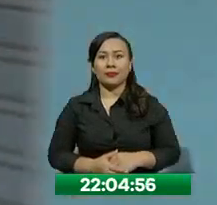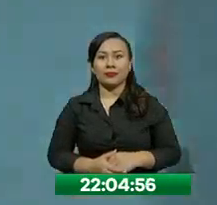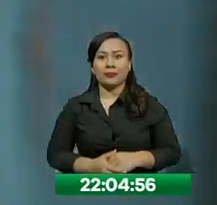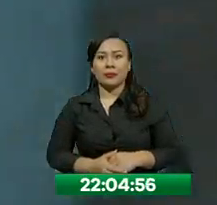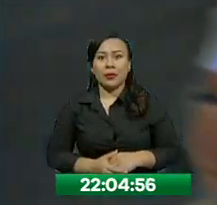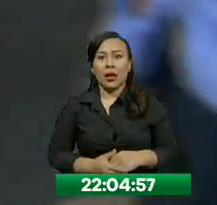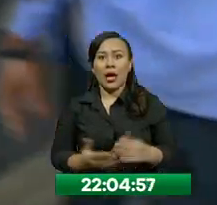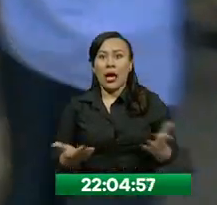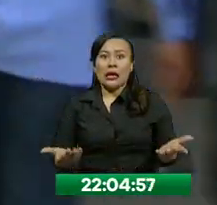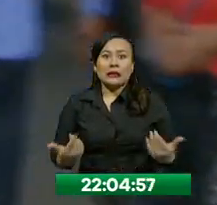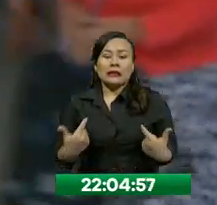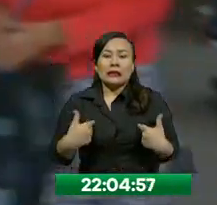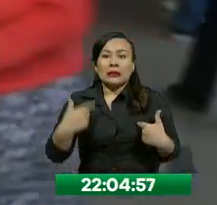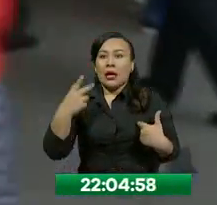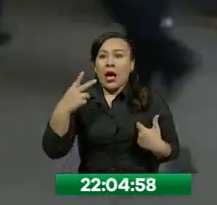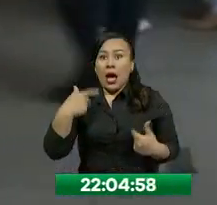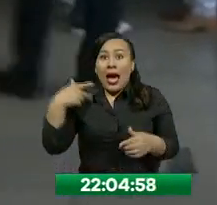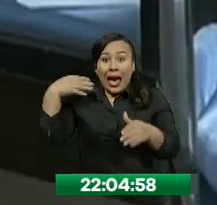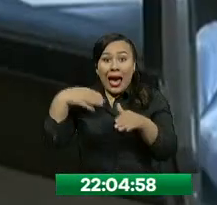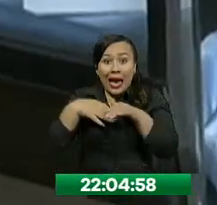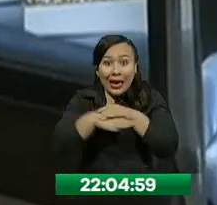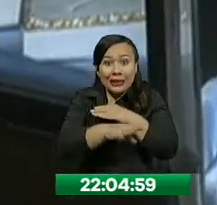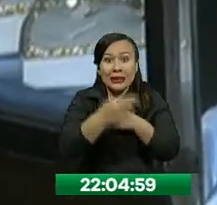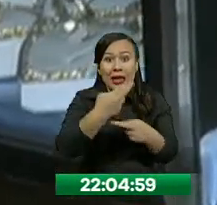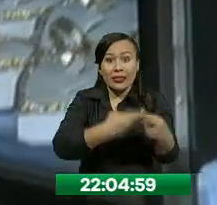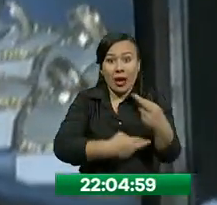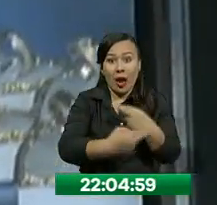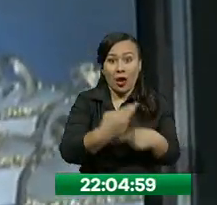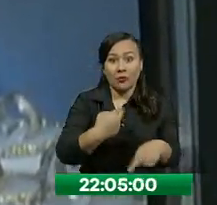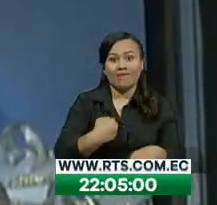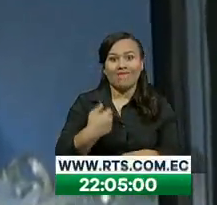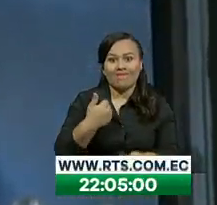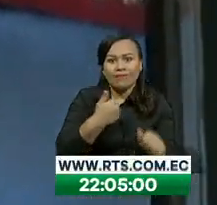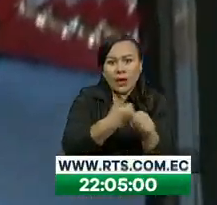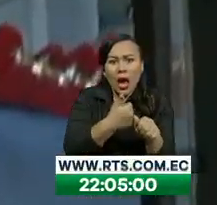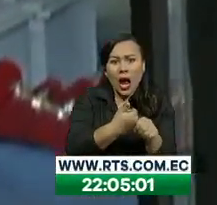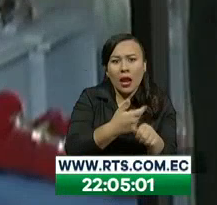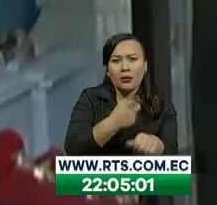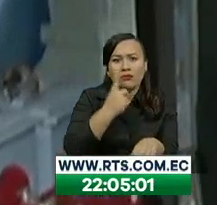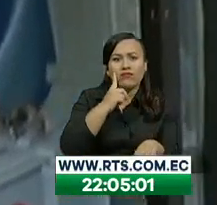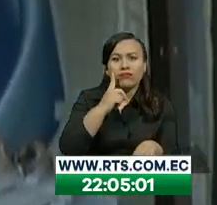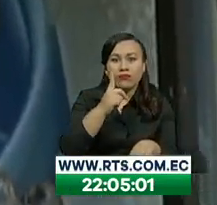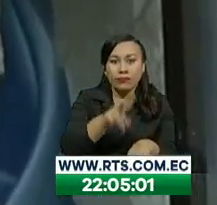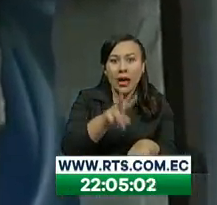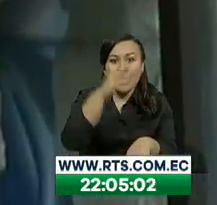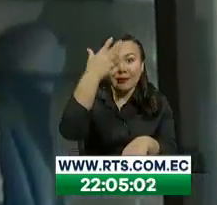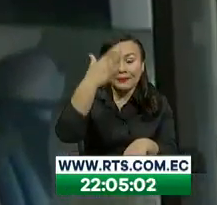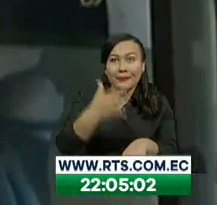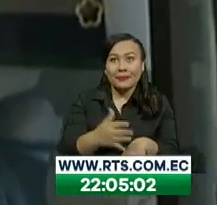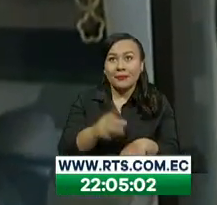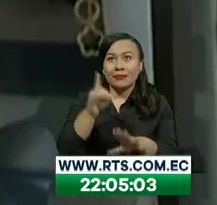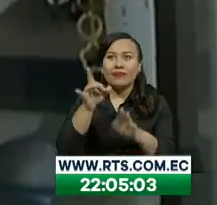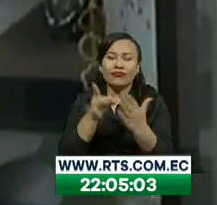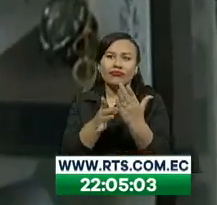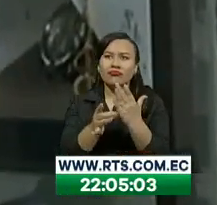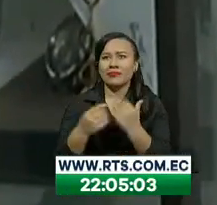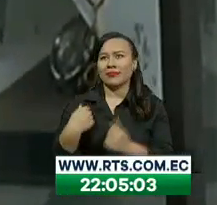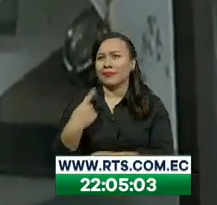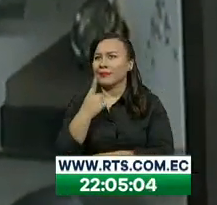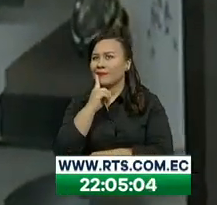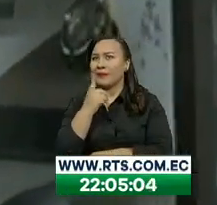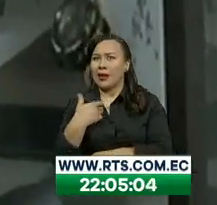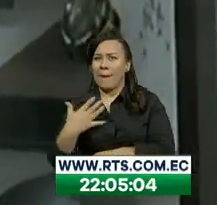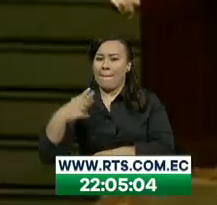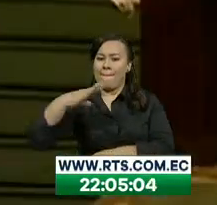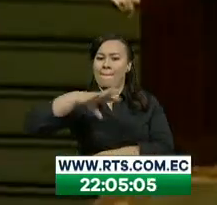ingresaron en su totalidad hasta este negocio, habrían aprovechado la cercanía con una vitrina y fue suficiente con ingresar el brazo